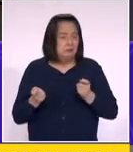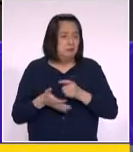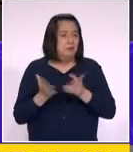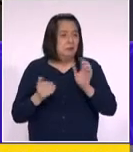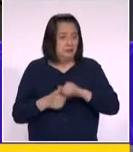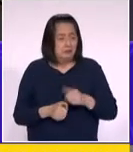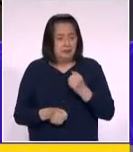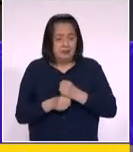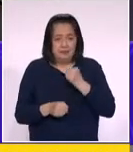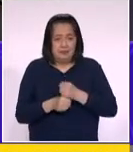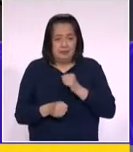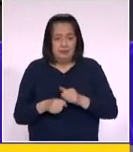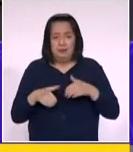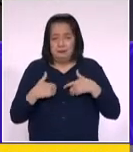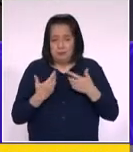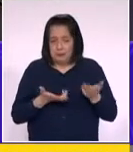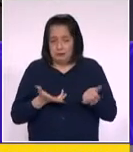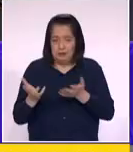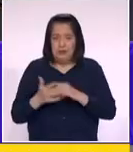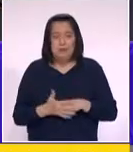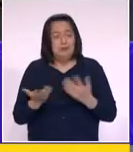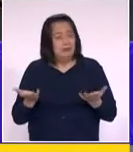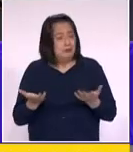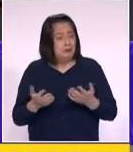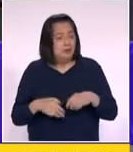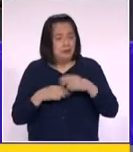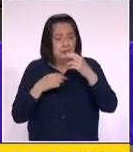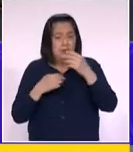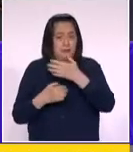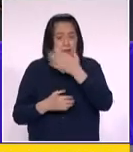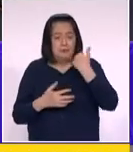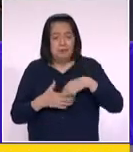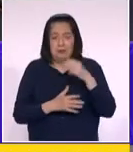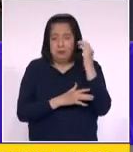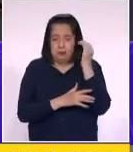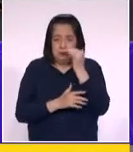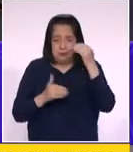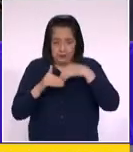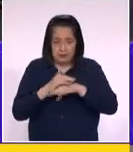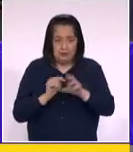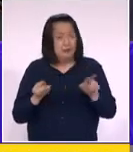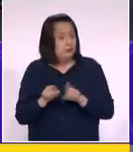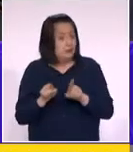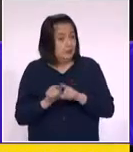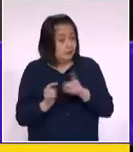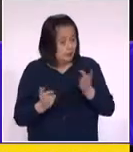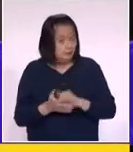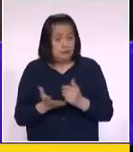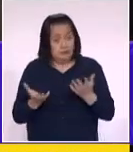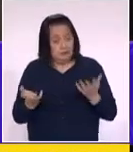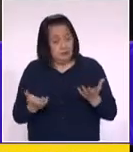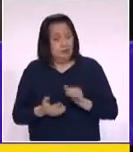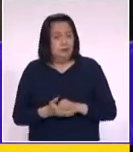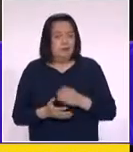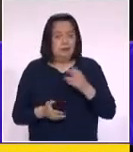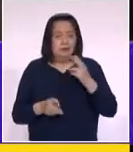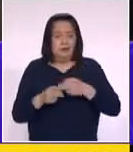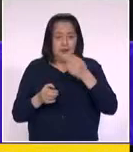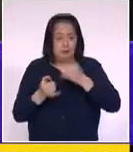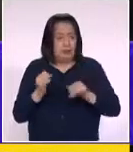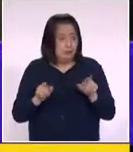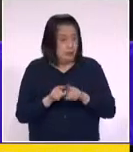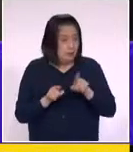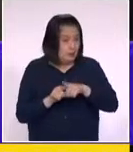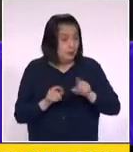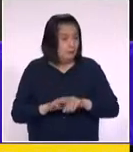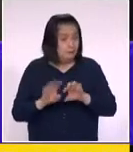trabajando para poder llevar la mejor imagen aquí dentro de los estudios. Estamos también, quiero decir, el apellido de Miriam Barrantes, y estamos